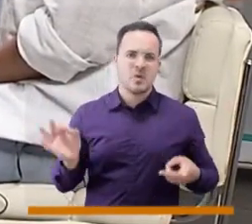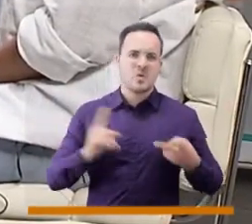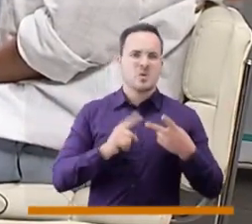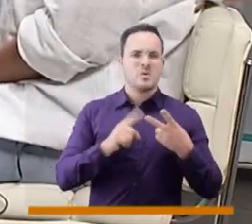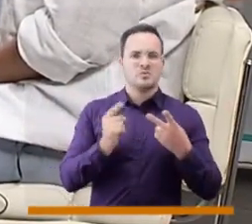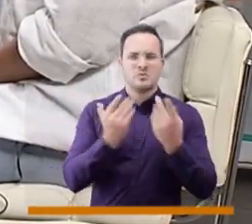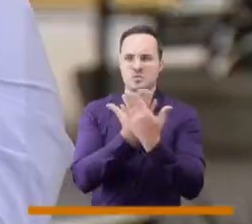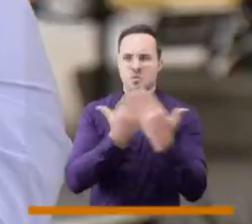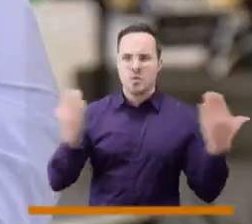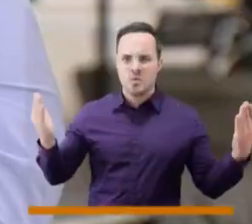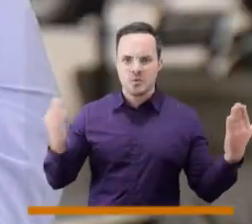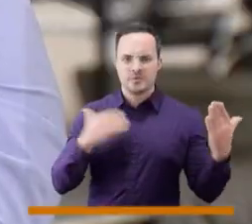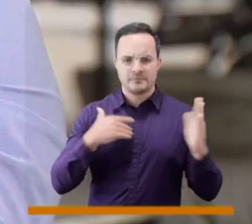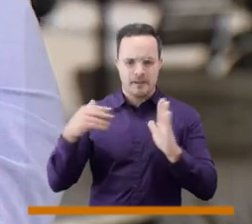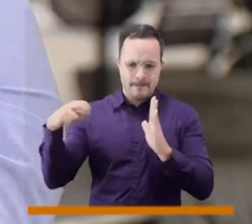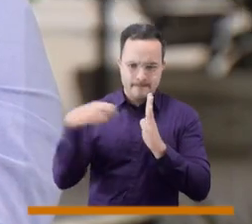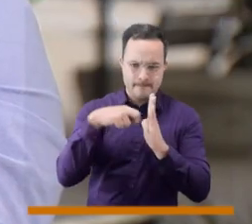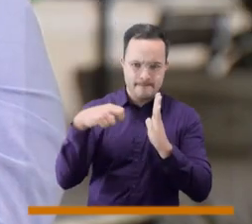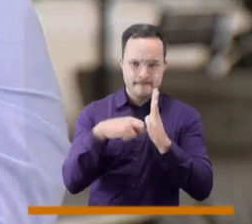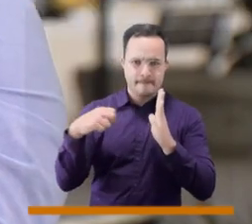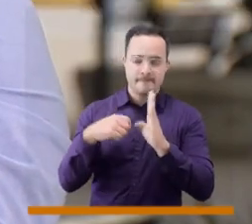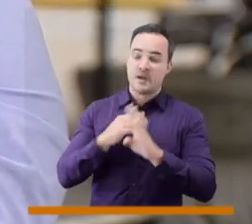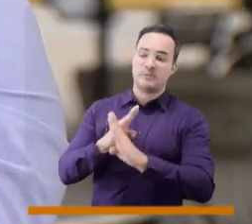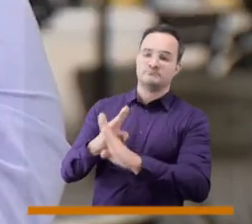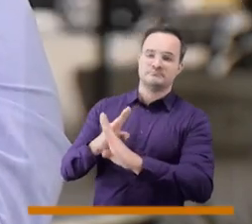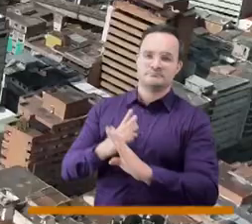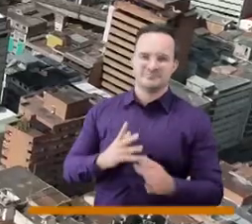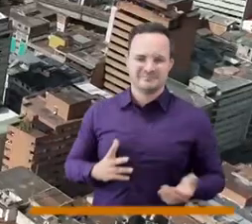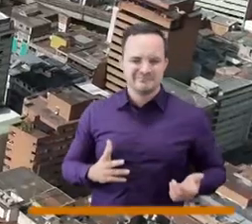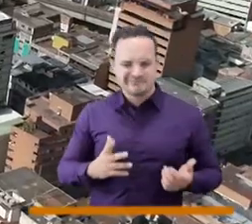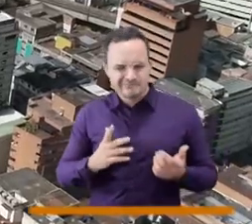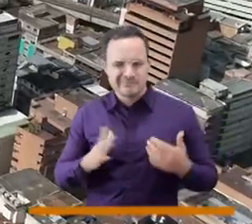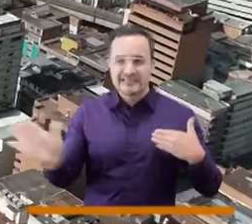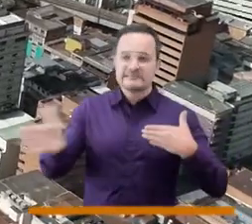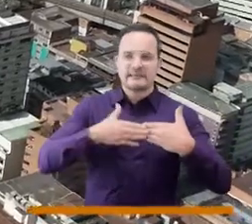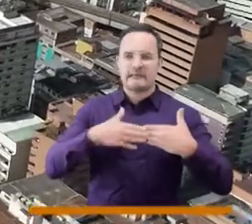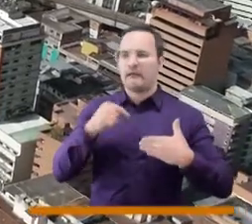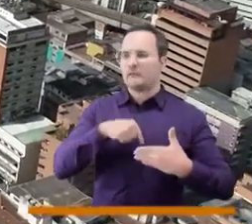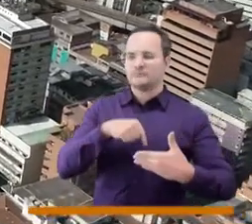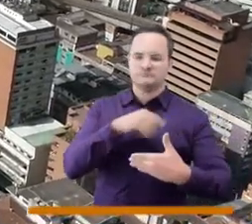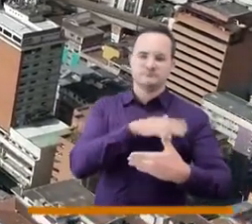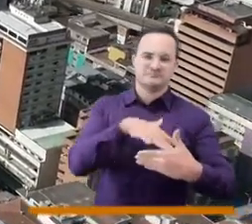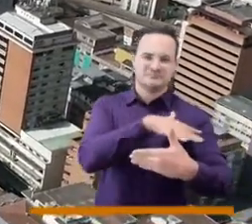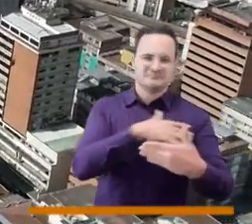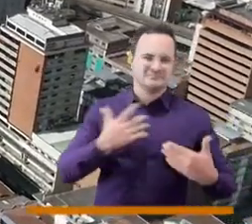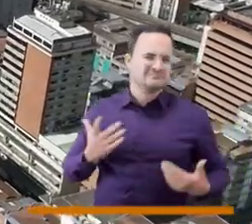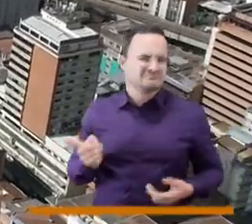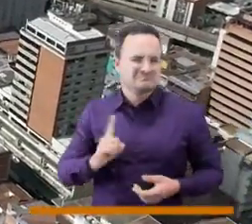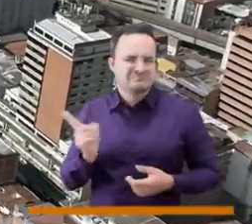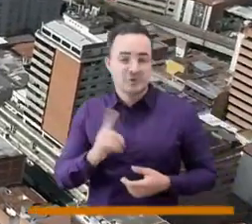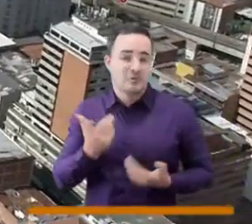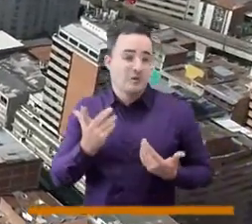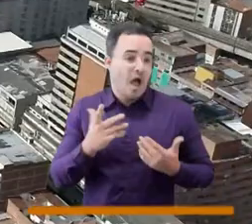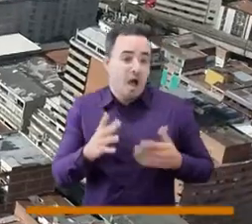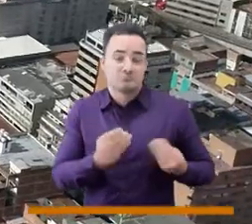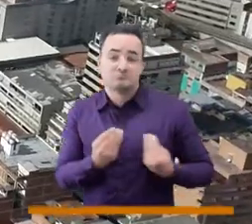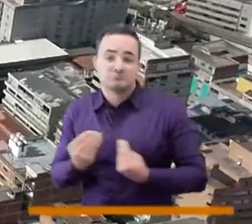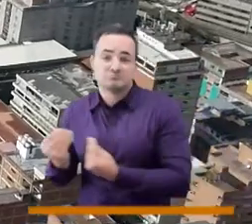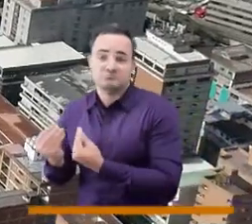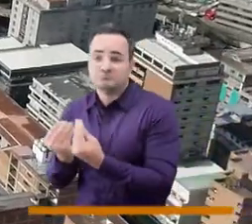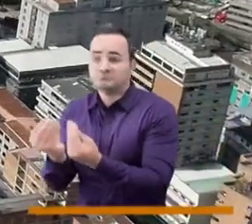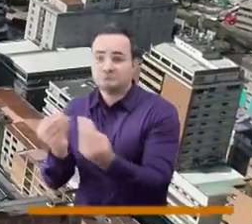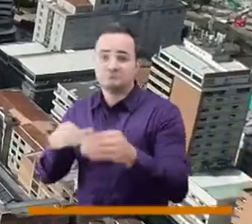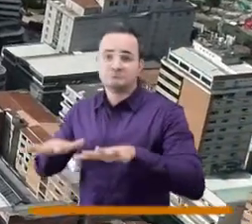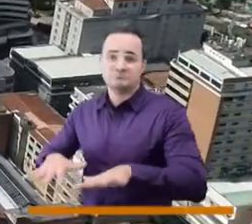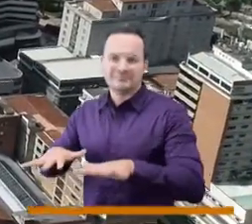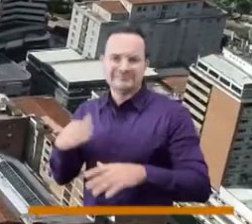muros, cerramientos, que de verdad se transforman estas dinámicas, sino que si se hace eso solamente lo que hace es que se desplazan. Yo lo que creo es que va a haber una mayor